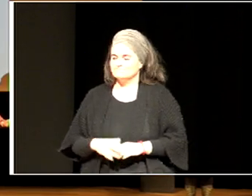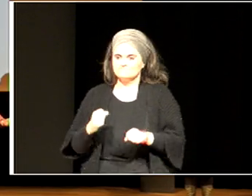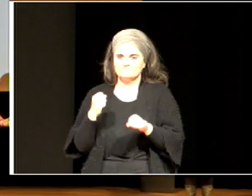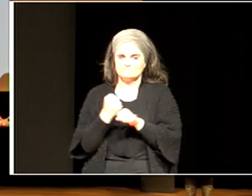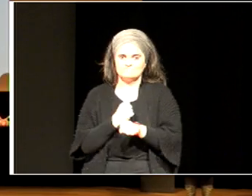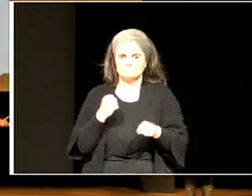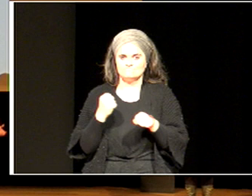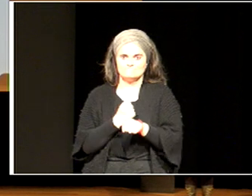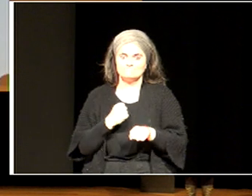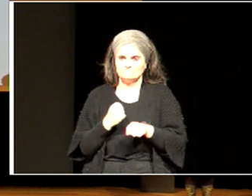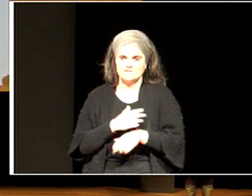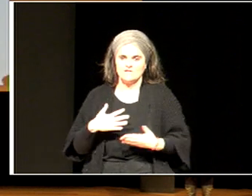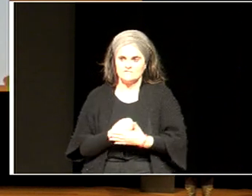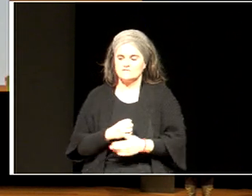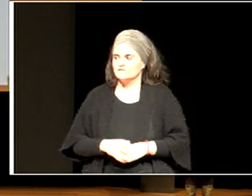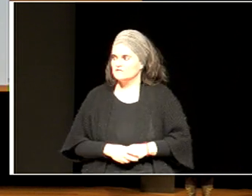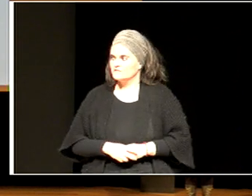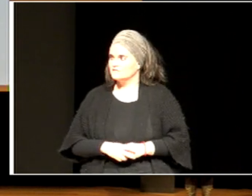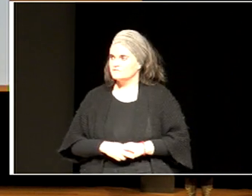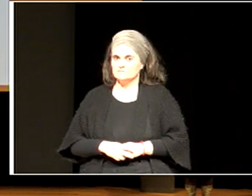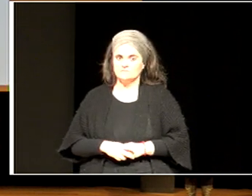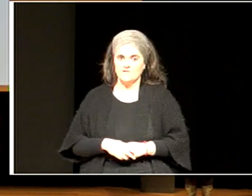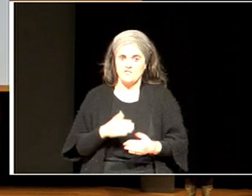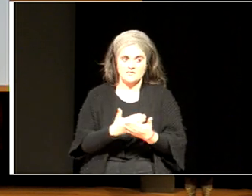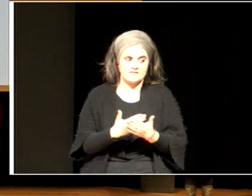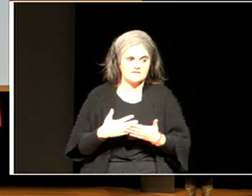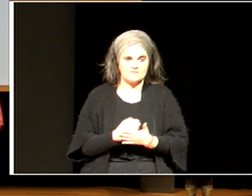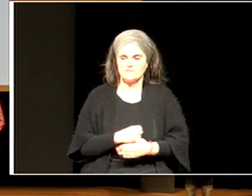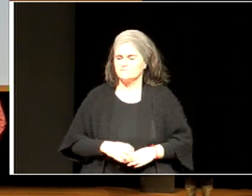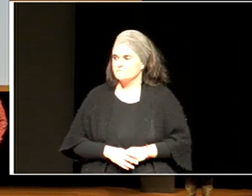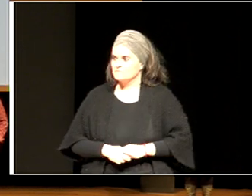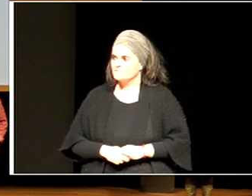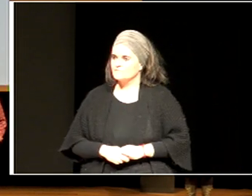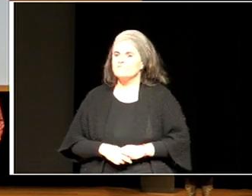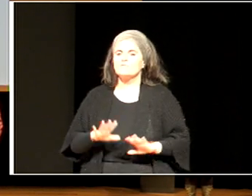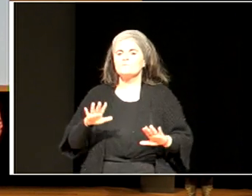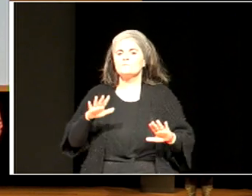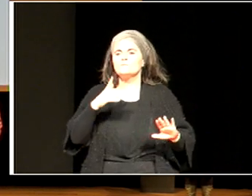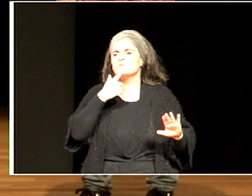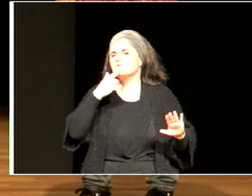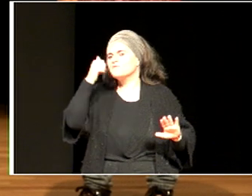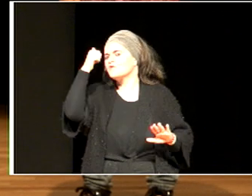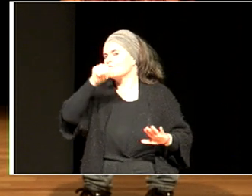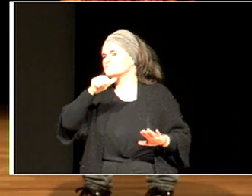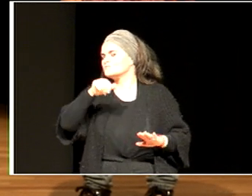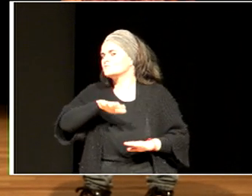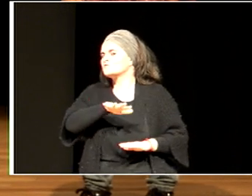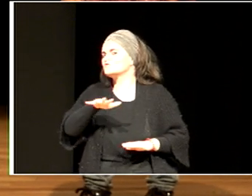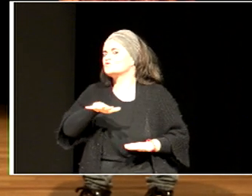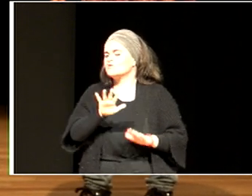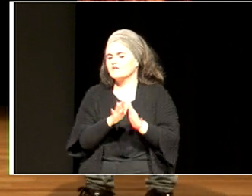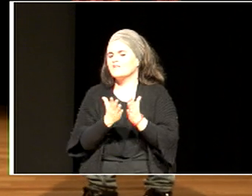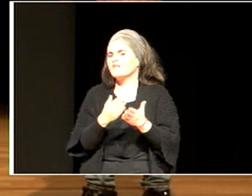cobres y luego eso sí todo y un certificado para los amas de casa no y los hombres donde estáis en este libro